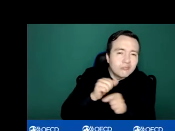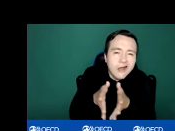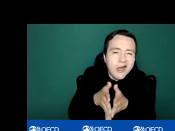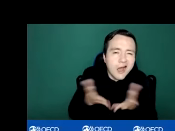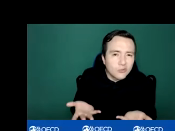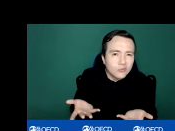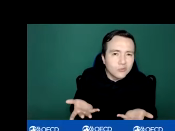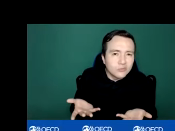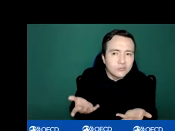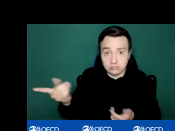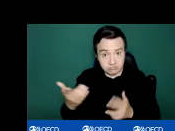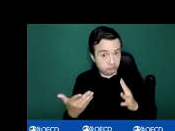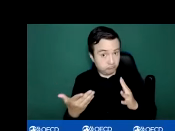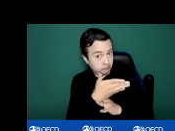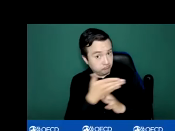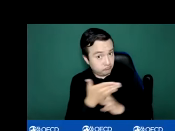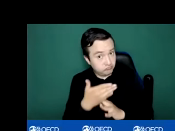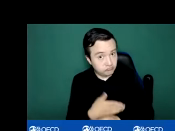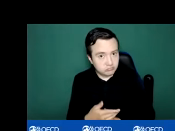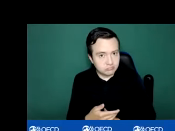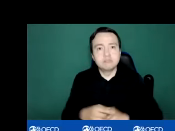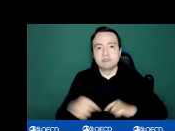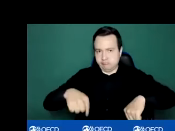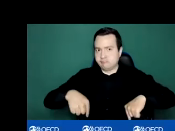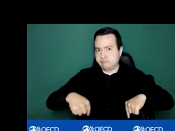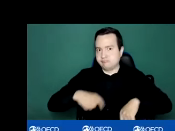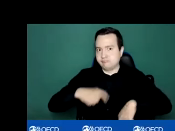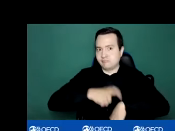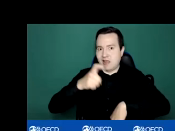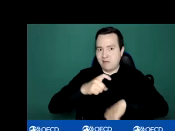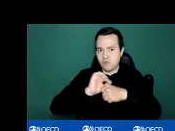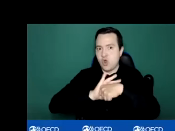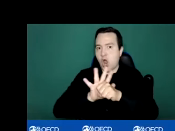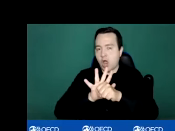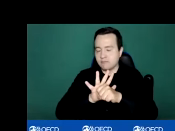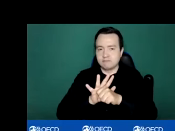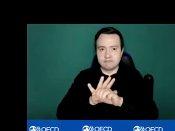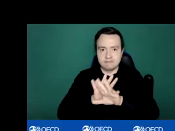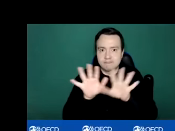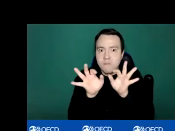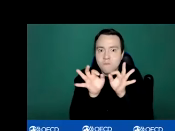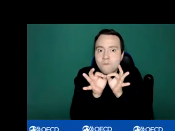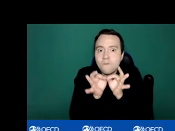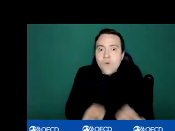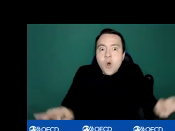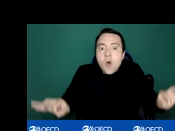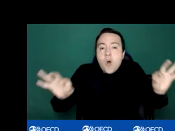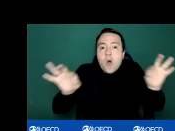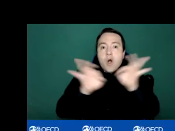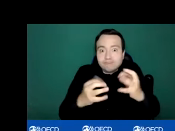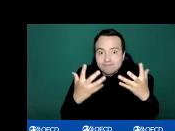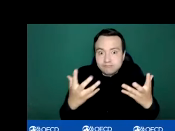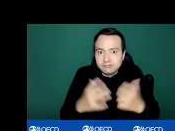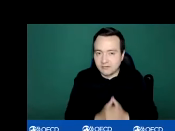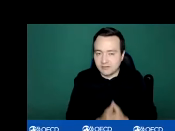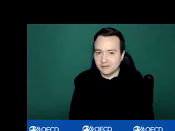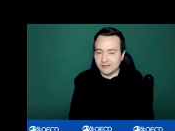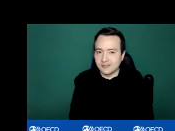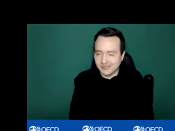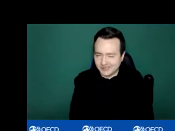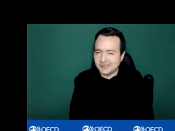COVID, esto es mucho, mucho más importante entonces, porque como si esto no fuera todo,